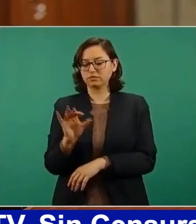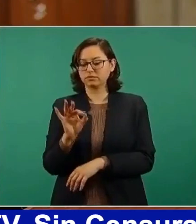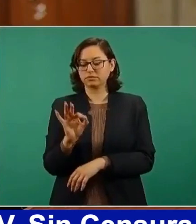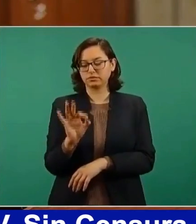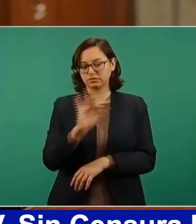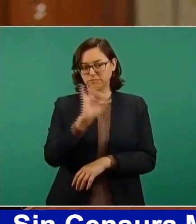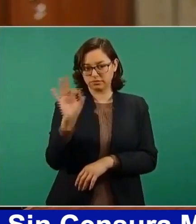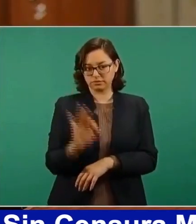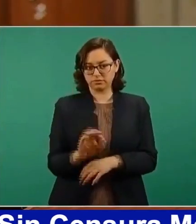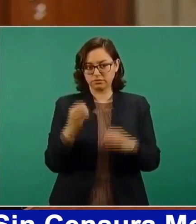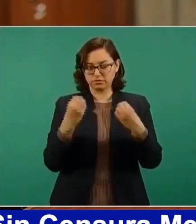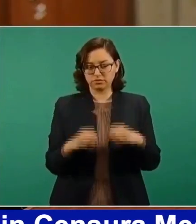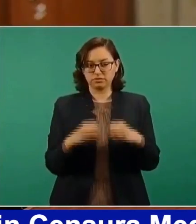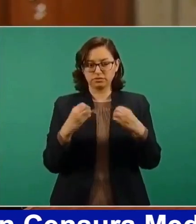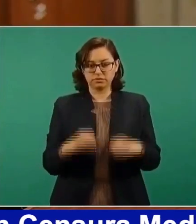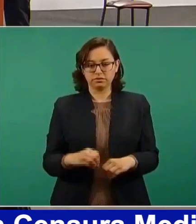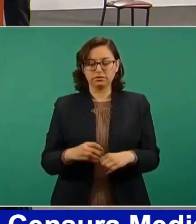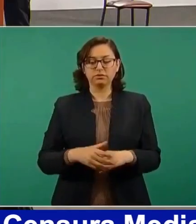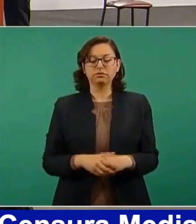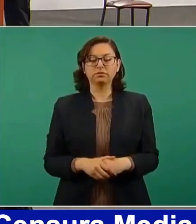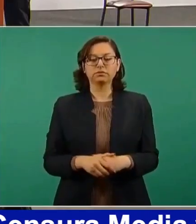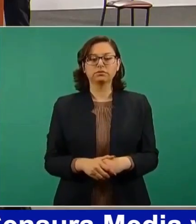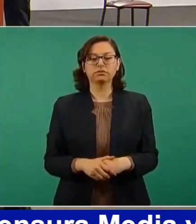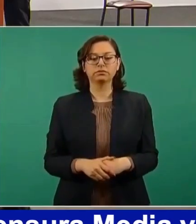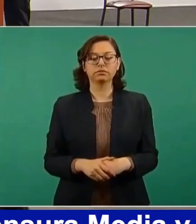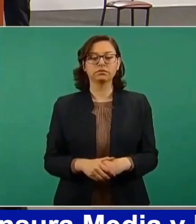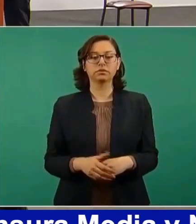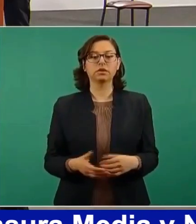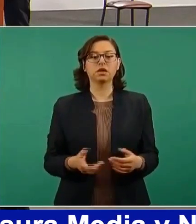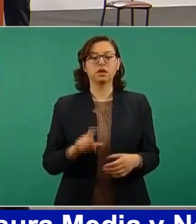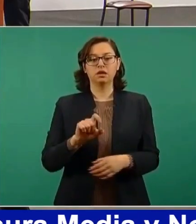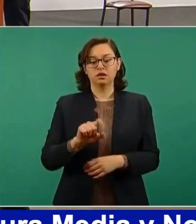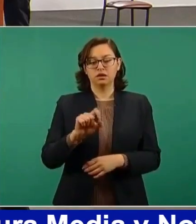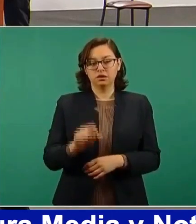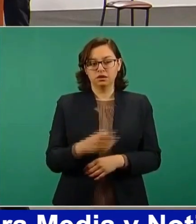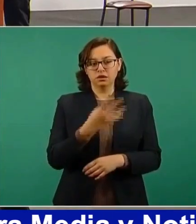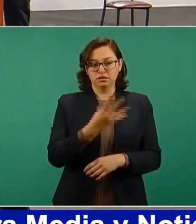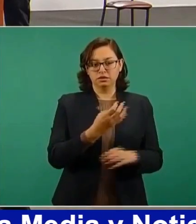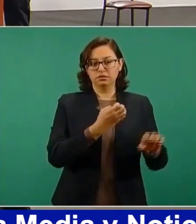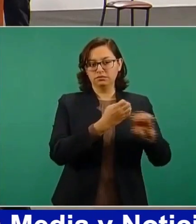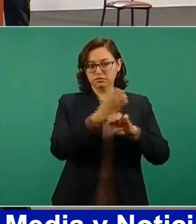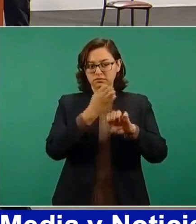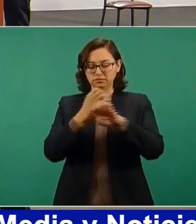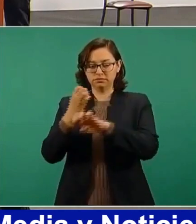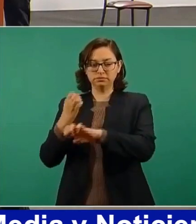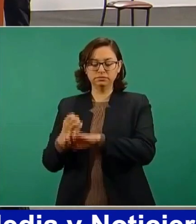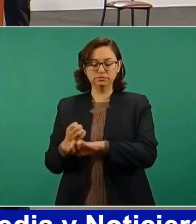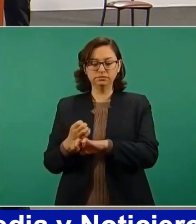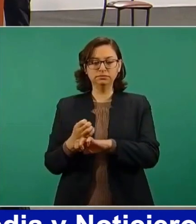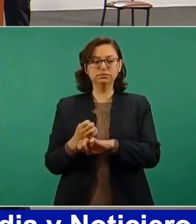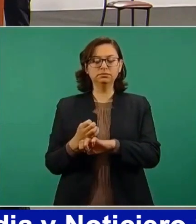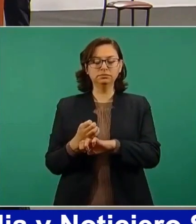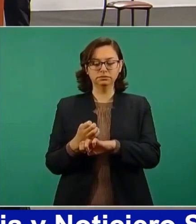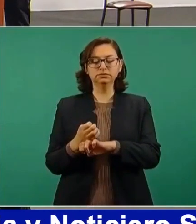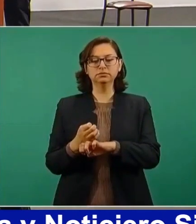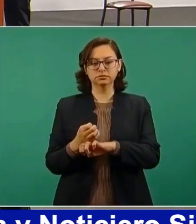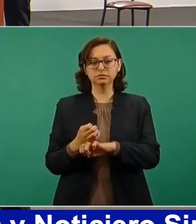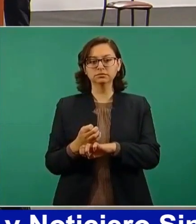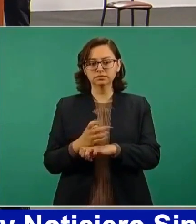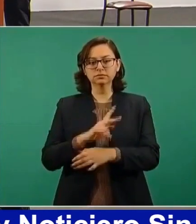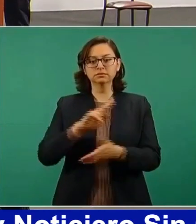una apreciación que aquí se tiene de estos 7 estados, y en 24 de los 32,